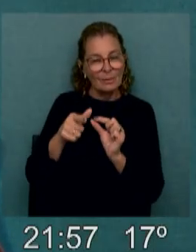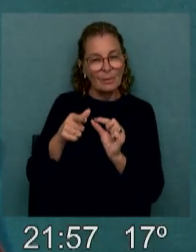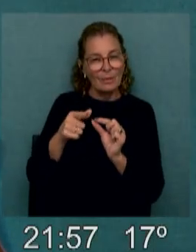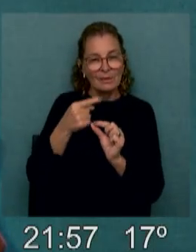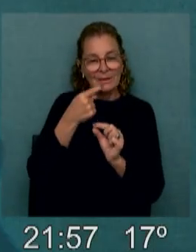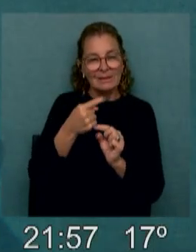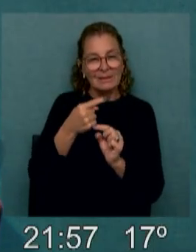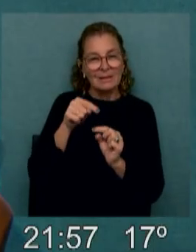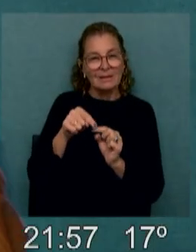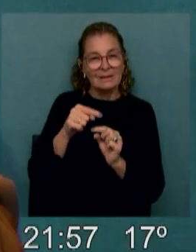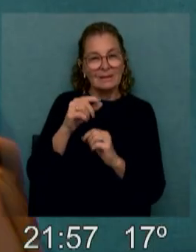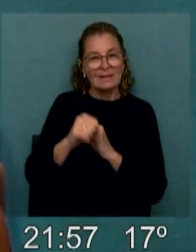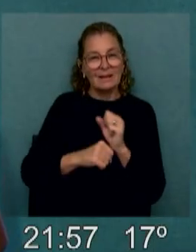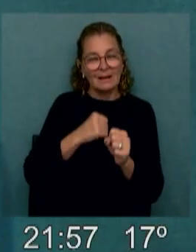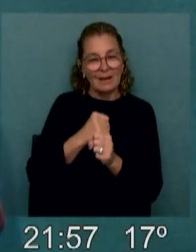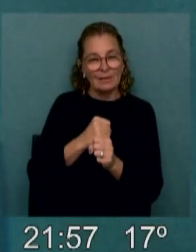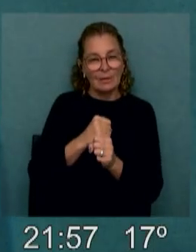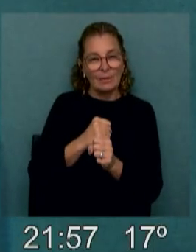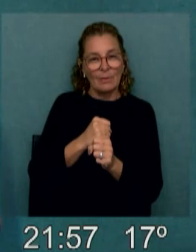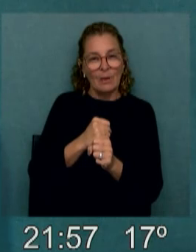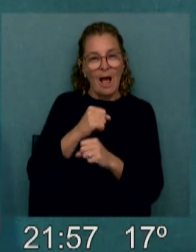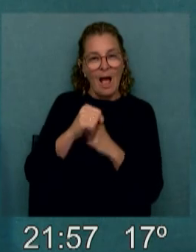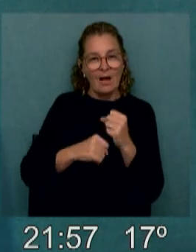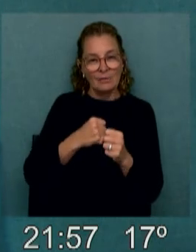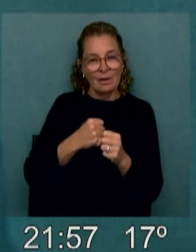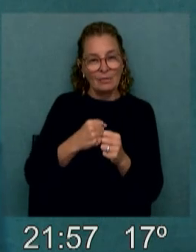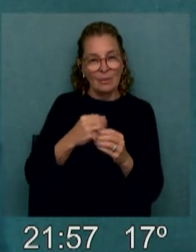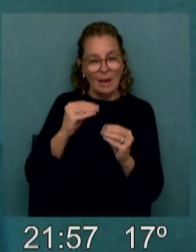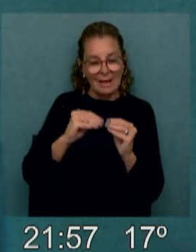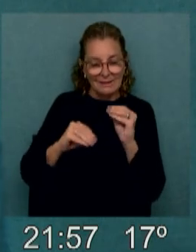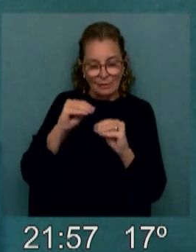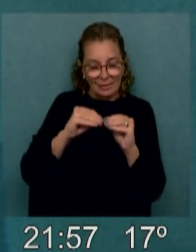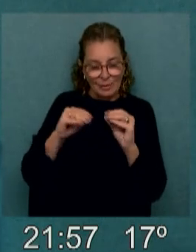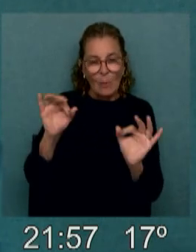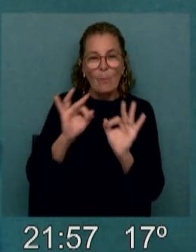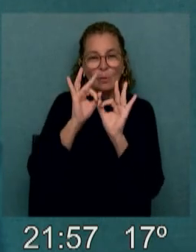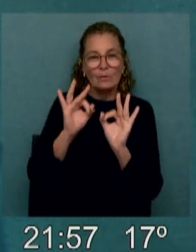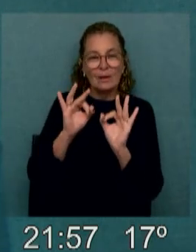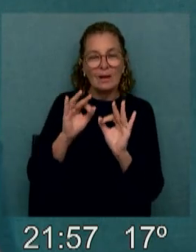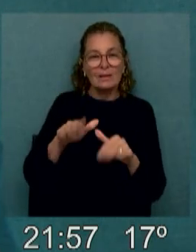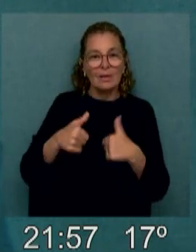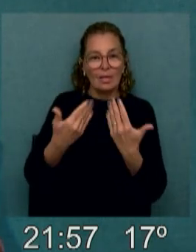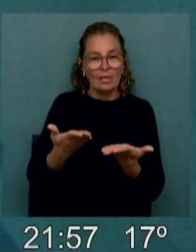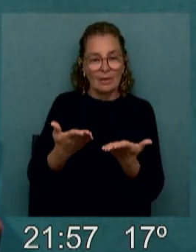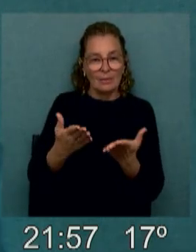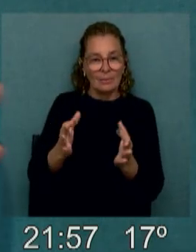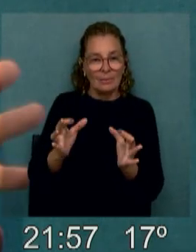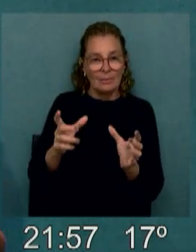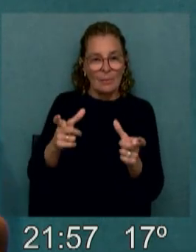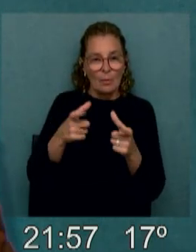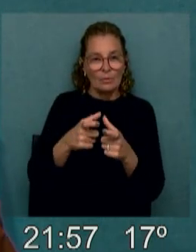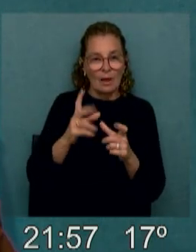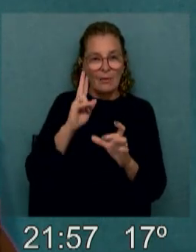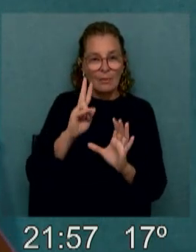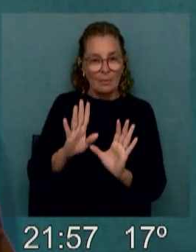dicho de que este es el año. Vos estás un par de años cultivando esas canciones. Bueno, tal año que lanzás el disco es como el año de la cosecha, ¿no?